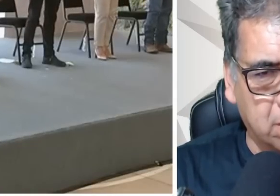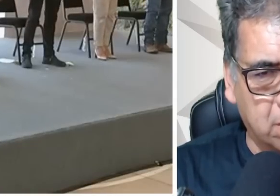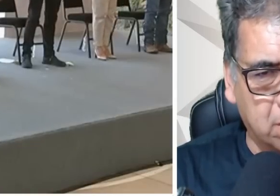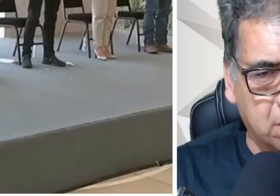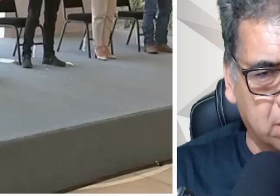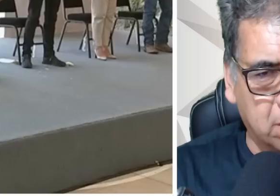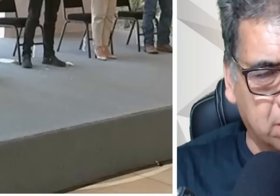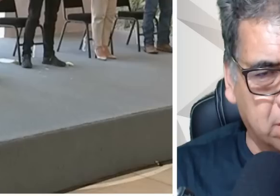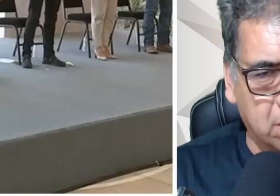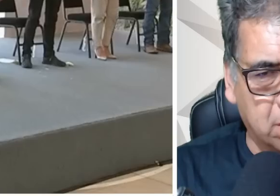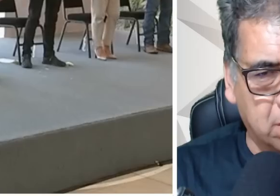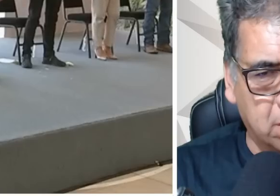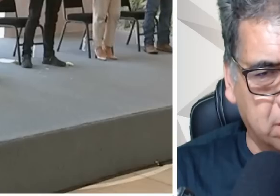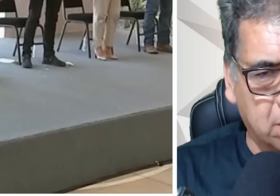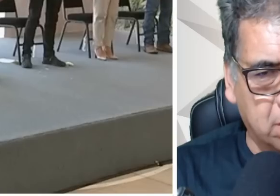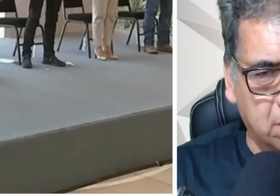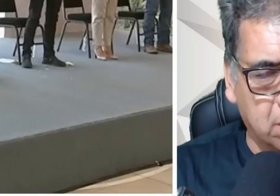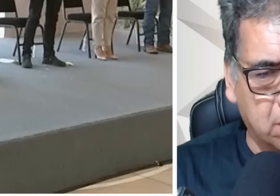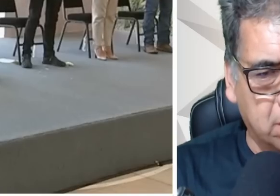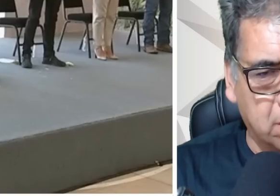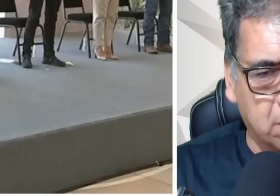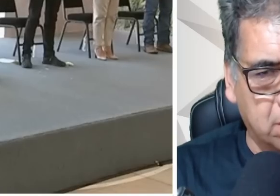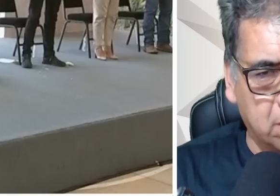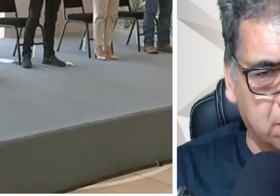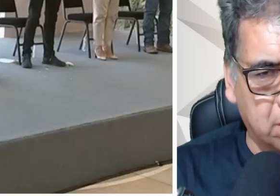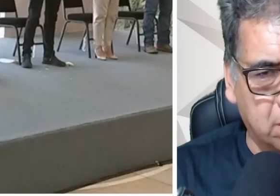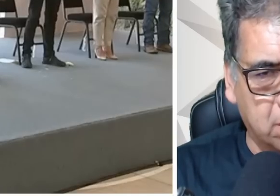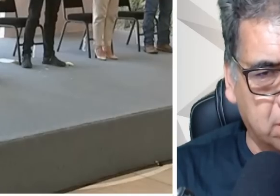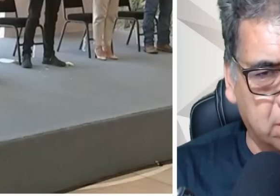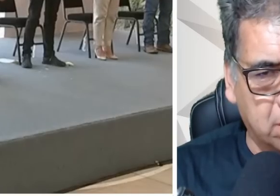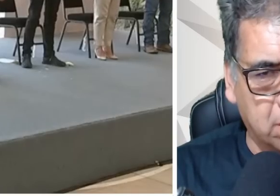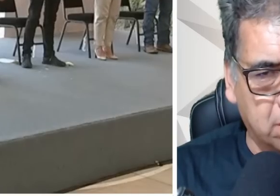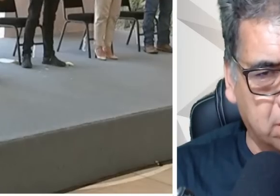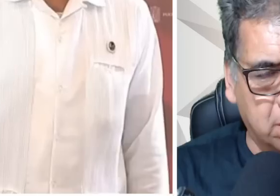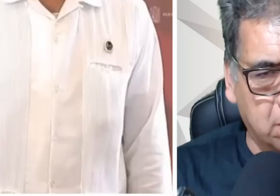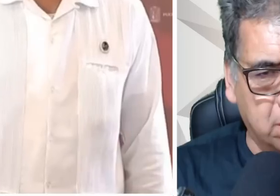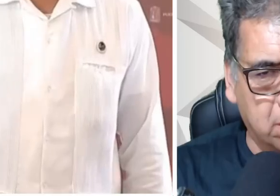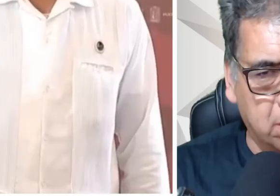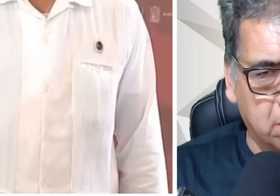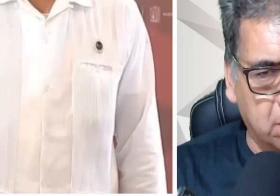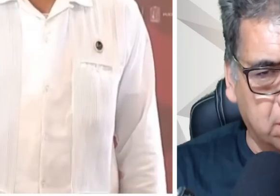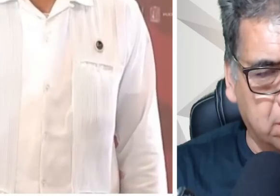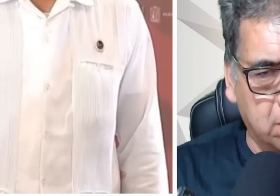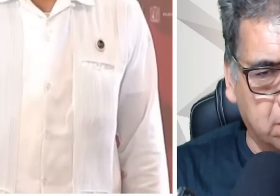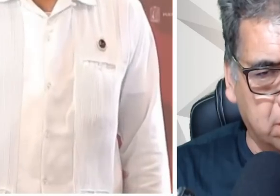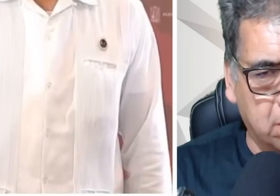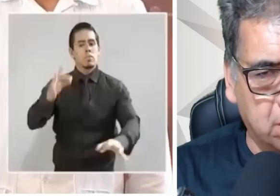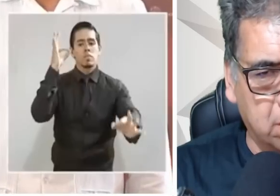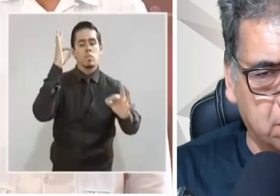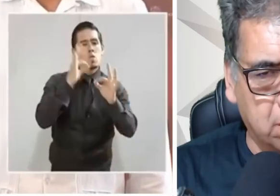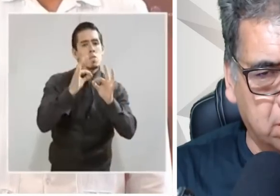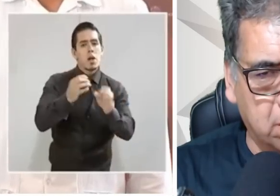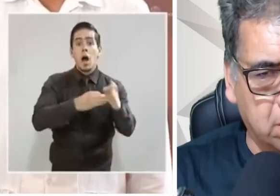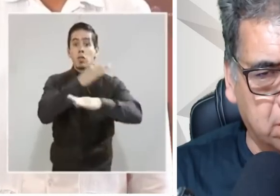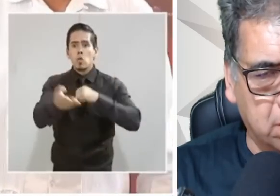Ahí van las carreteras. Todas me las ha encargado el presidente de la República y le voy a cumplir y les voy